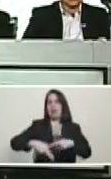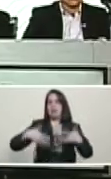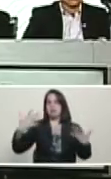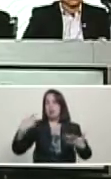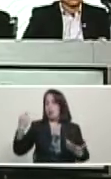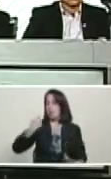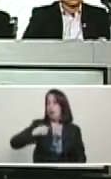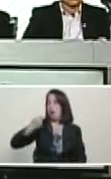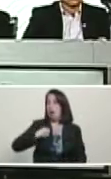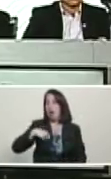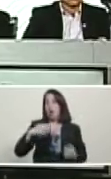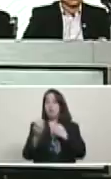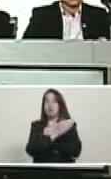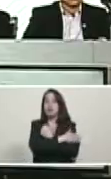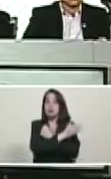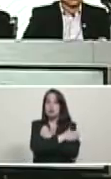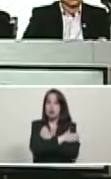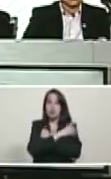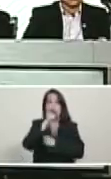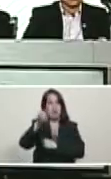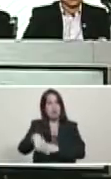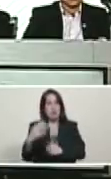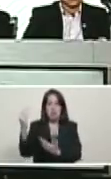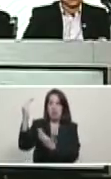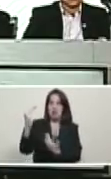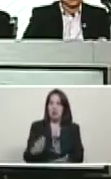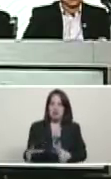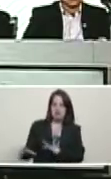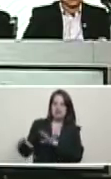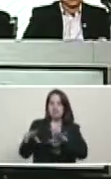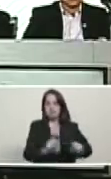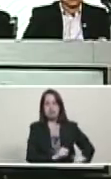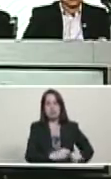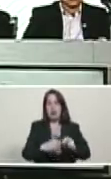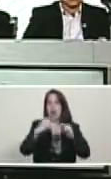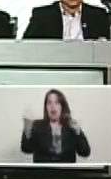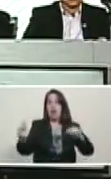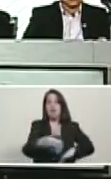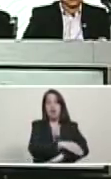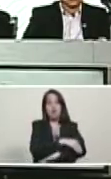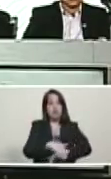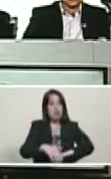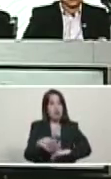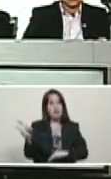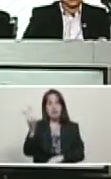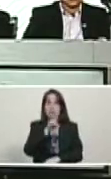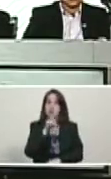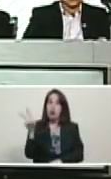contratados por la oposición para venir y asaltar la frontera venezolana